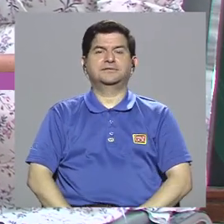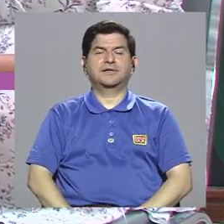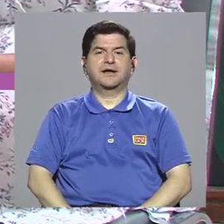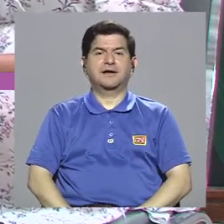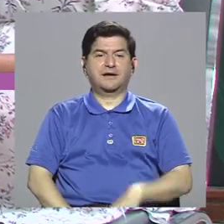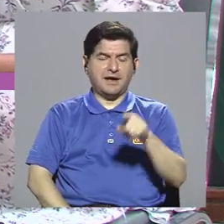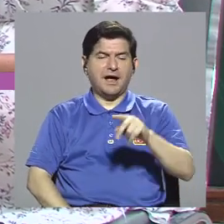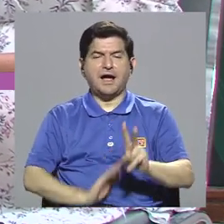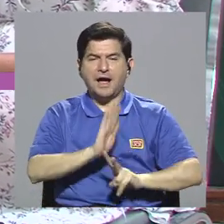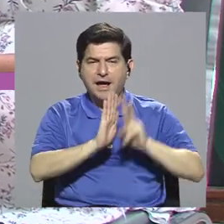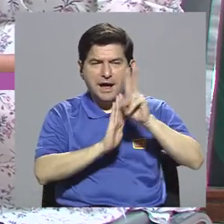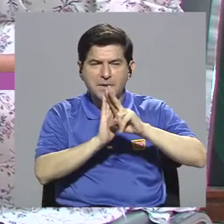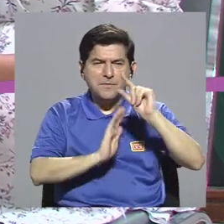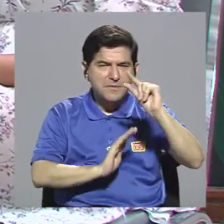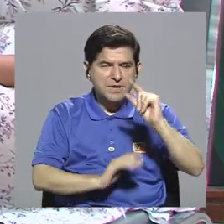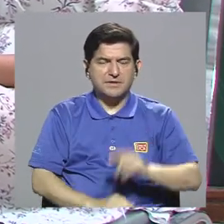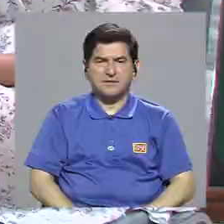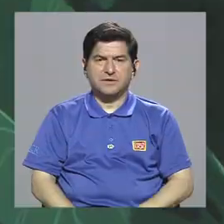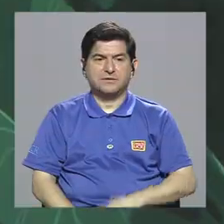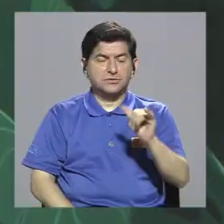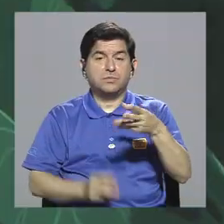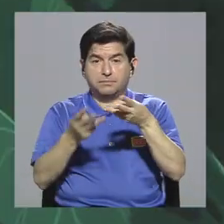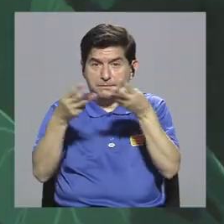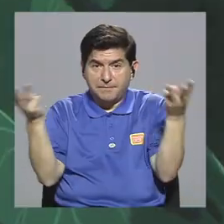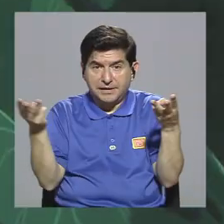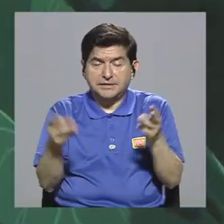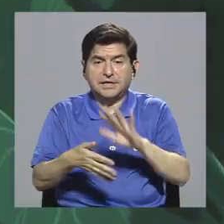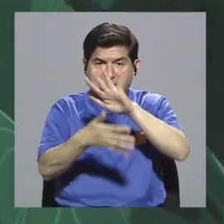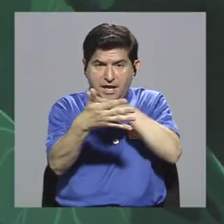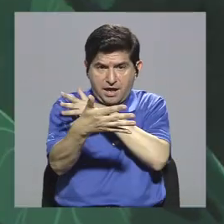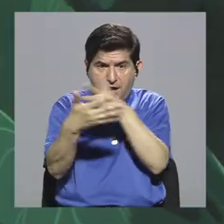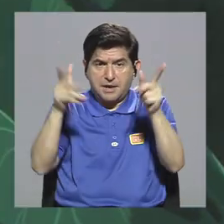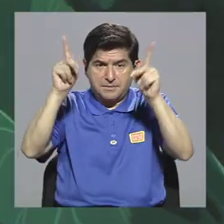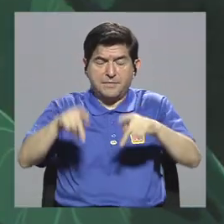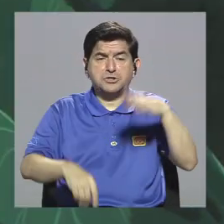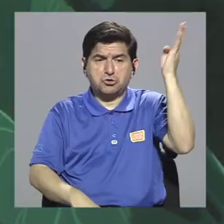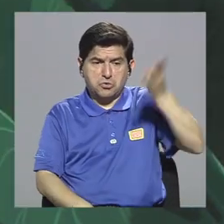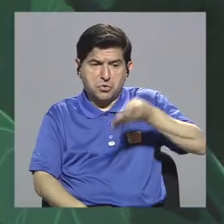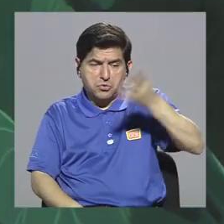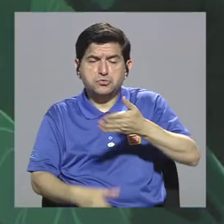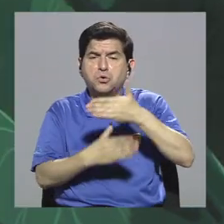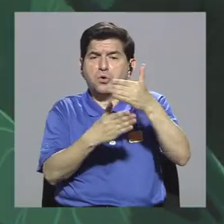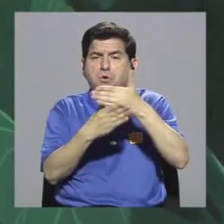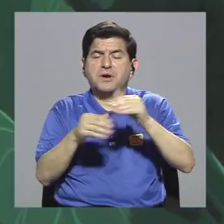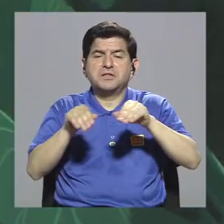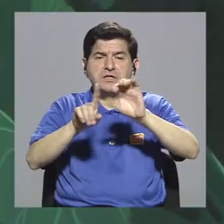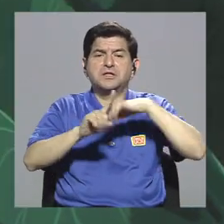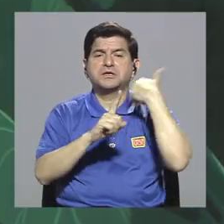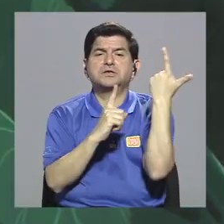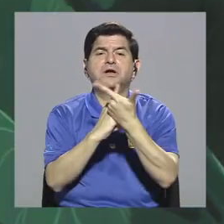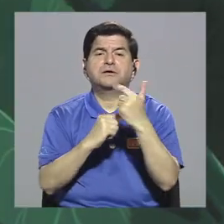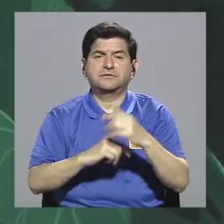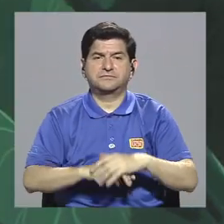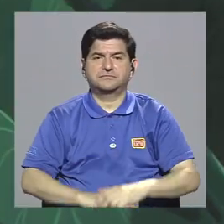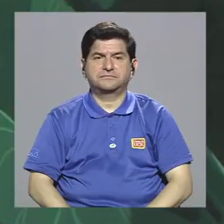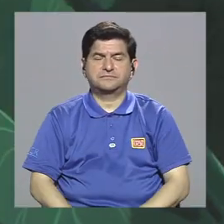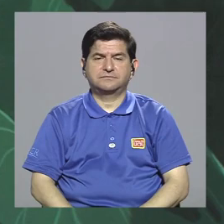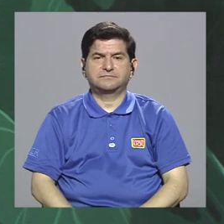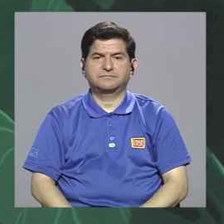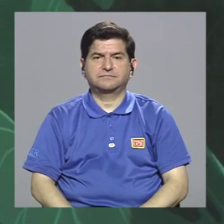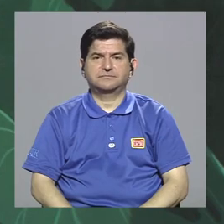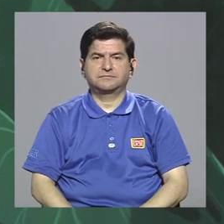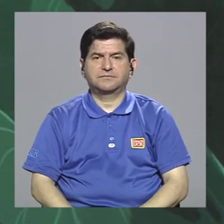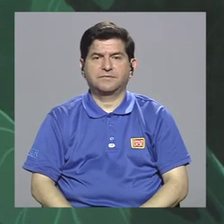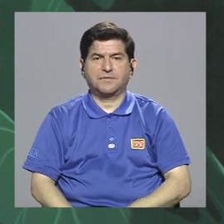www.aquiestoy.cr. Uh-huh. Ahí van a encontrar entonces uh-huh. los spots, los videitos más cortos. Hay material gráfico que la gente puede descargar